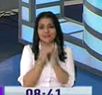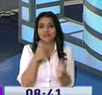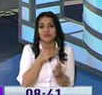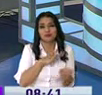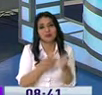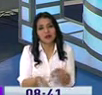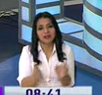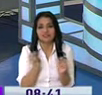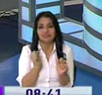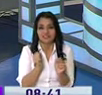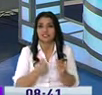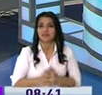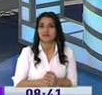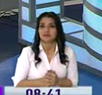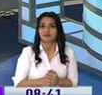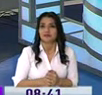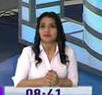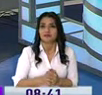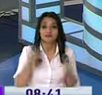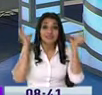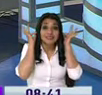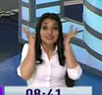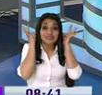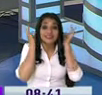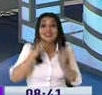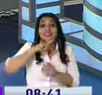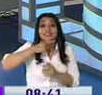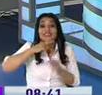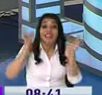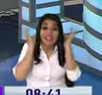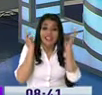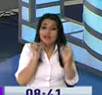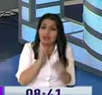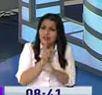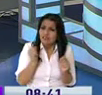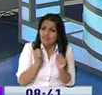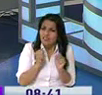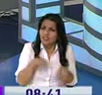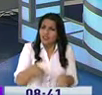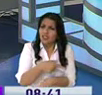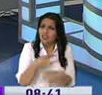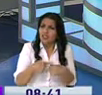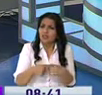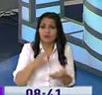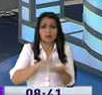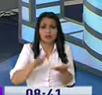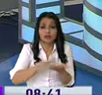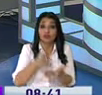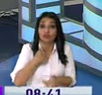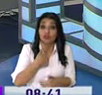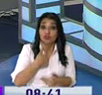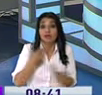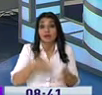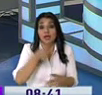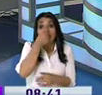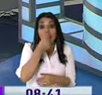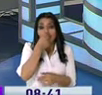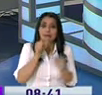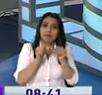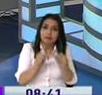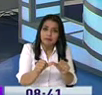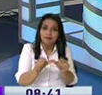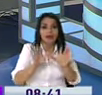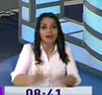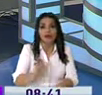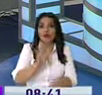frío. Sí, no sin oreja, sin la oreja, cobija, pero algo. Oye, por favor. Los fríos aquí son cosas. Una de estas, la gripe permanente va a ser culpa